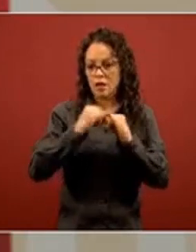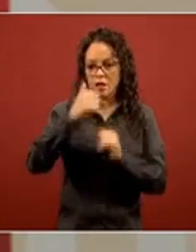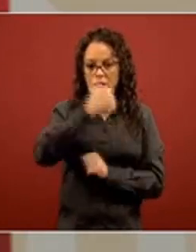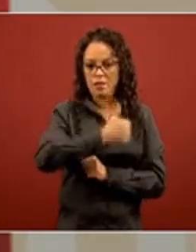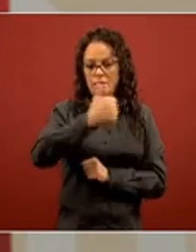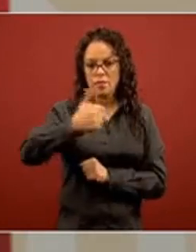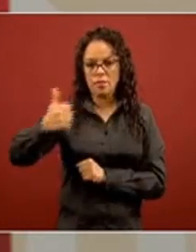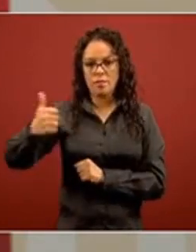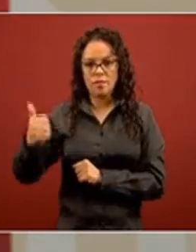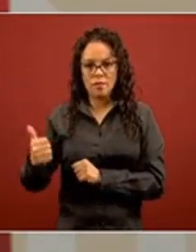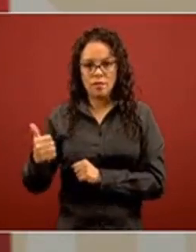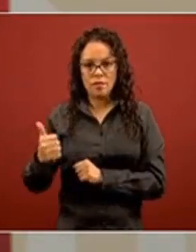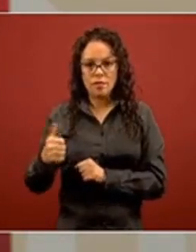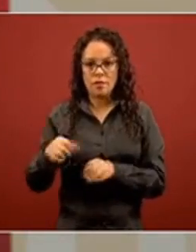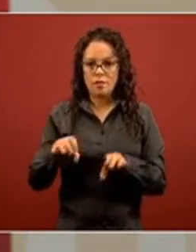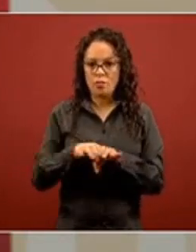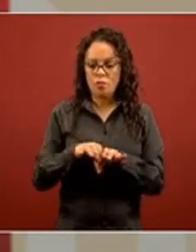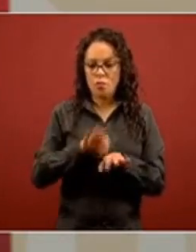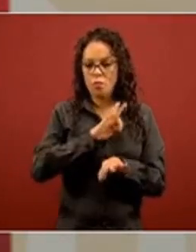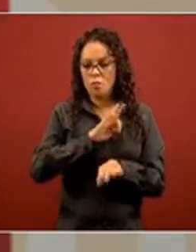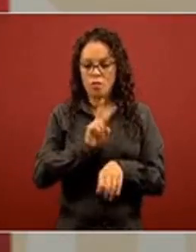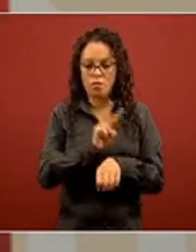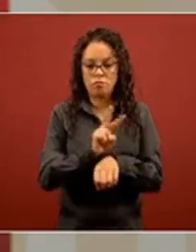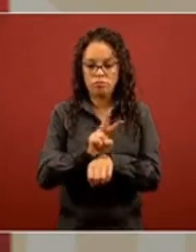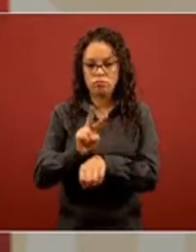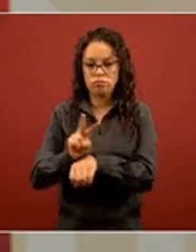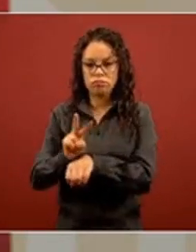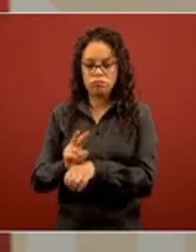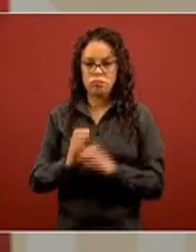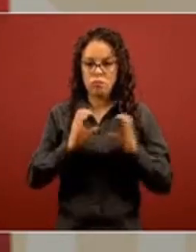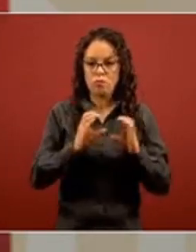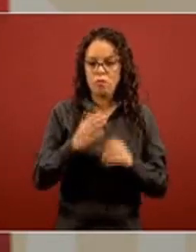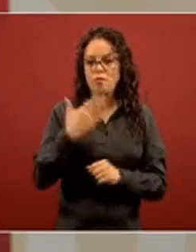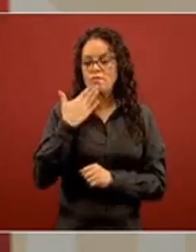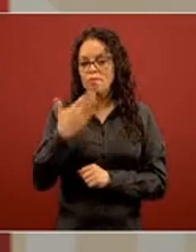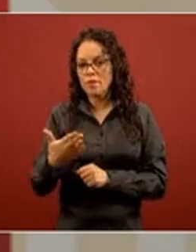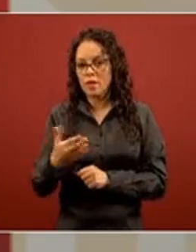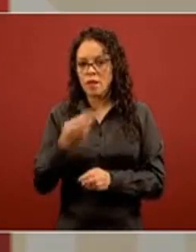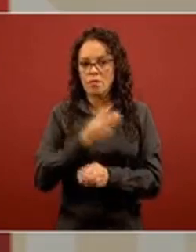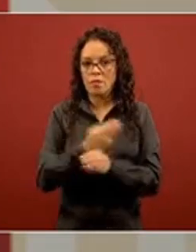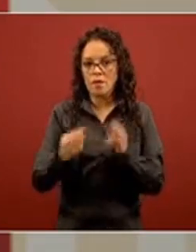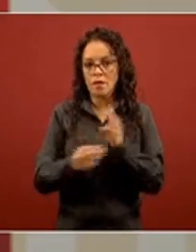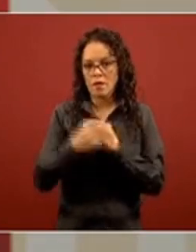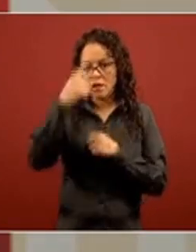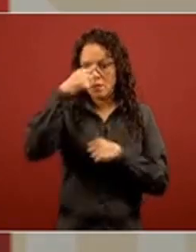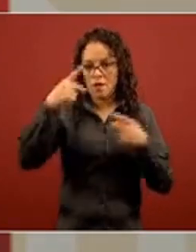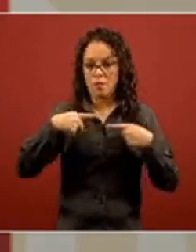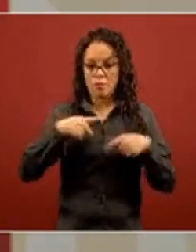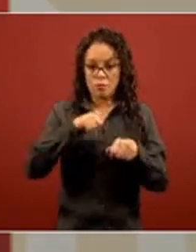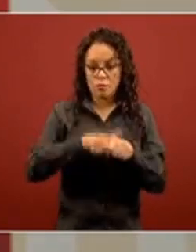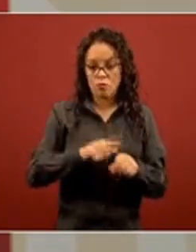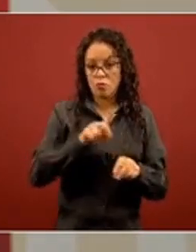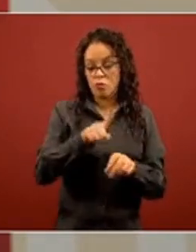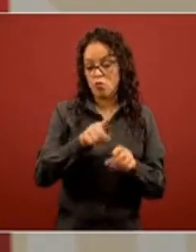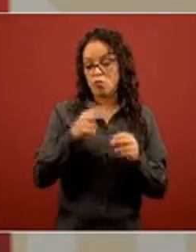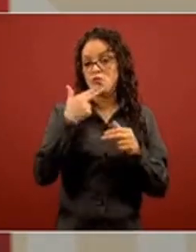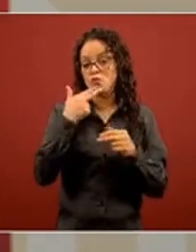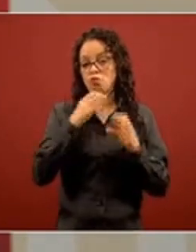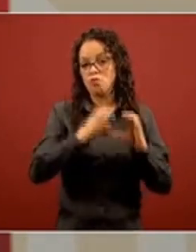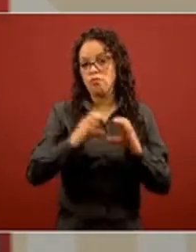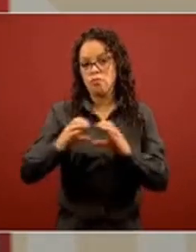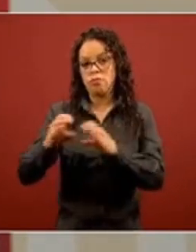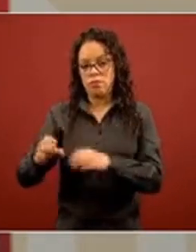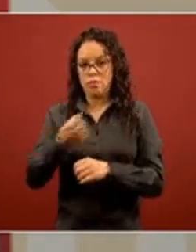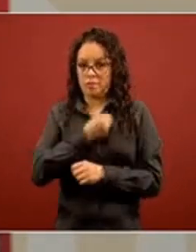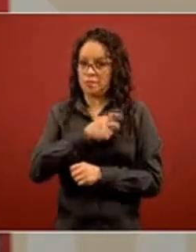garantizar el resguardo de los materiales. Este tema de los equipos de protección personal, ya lo hemos señalado en varias ocasiones, es un